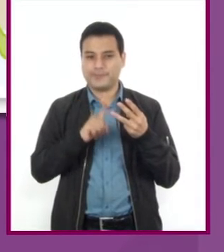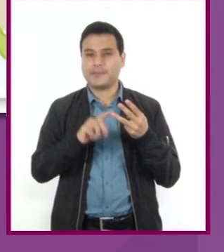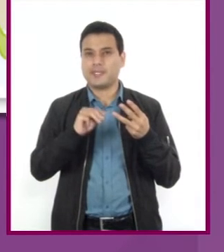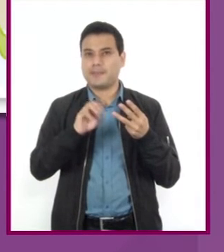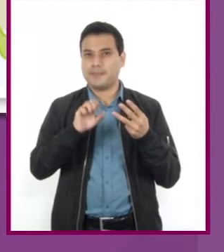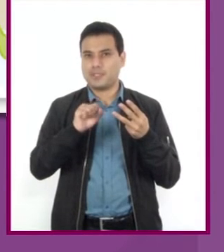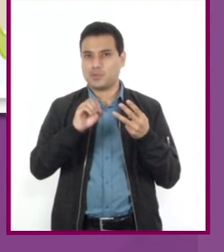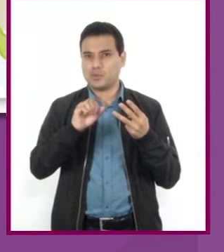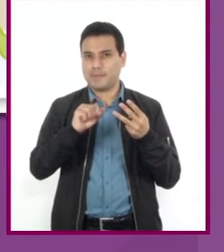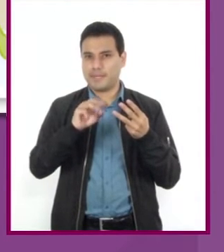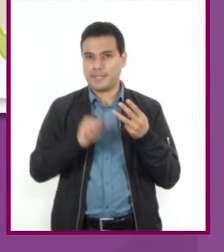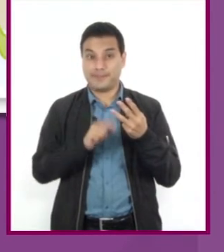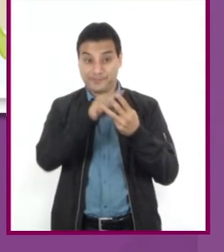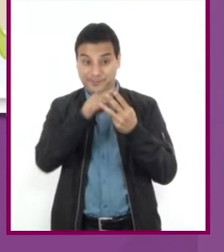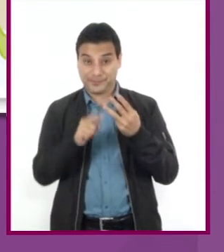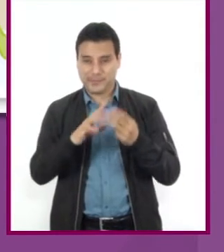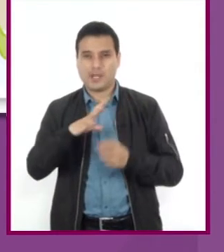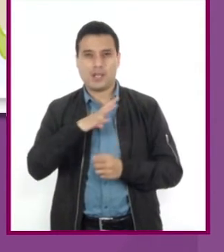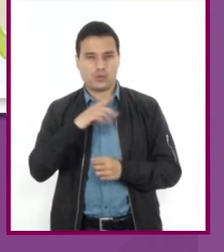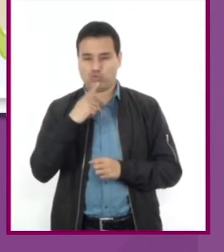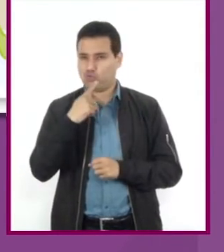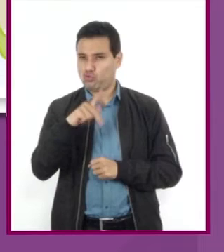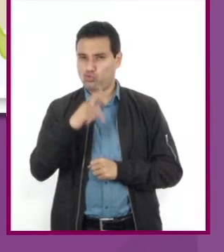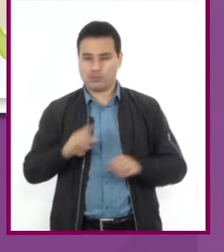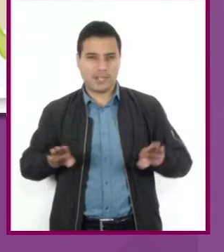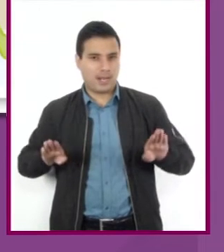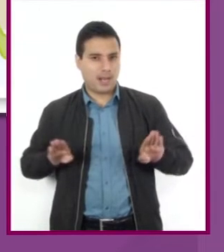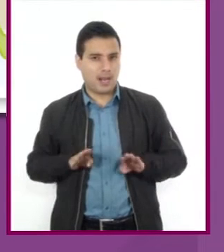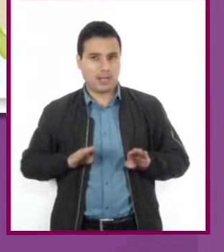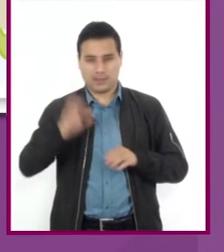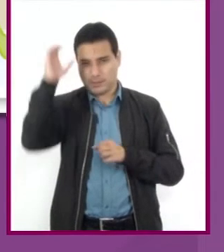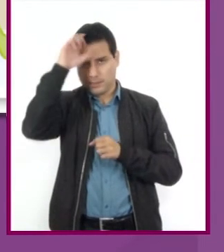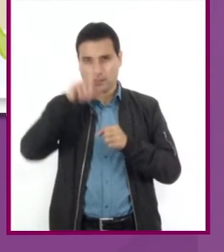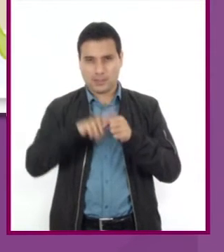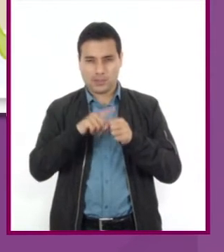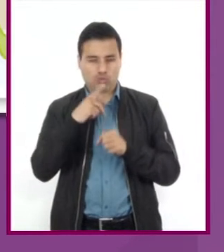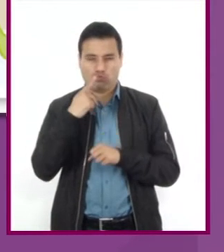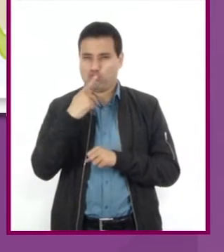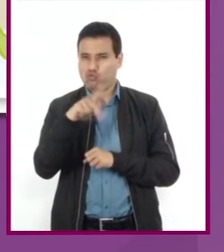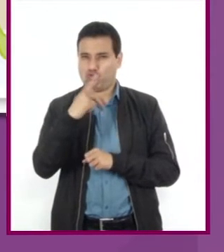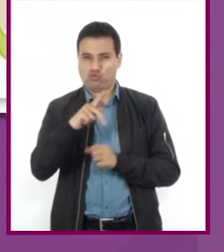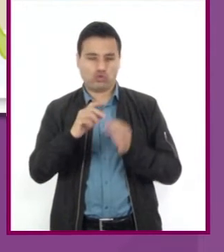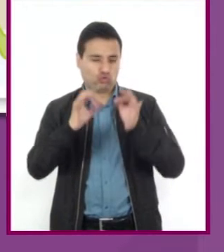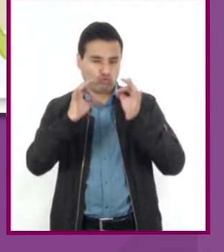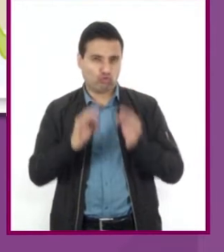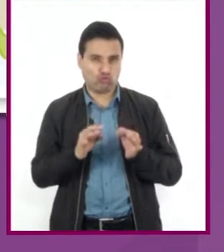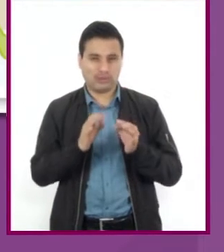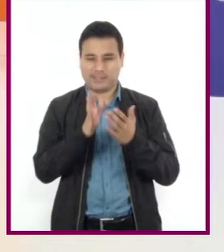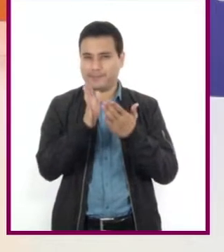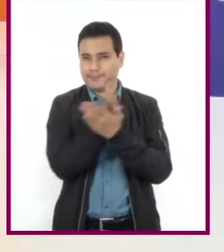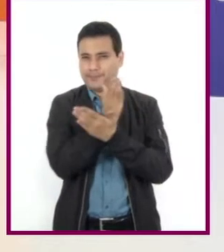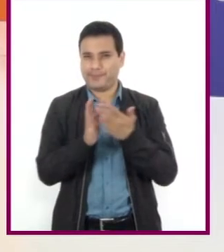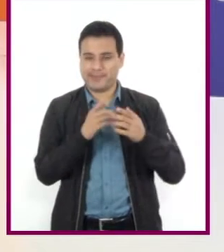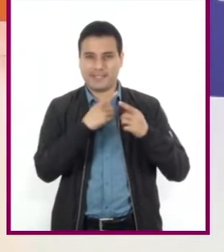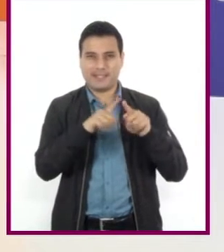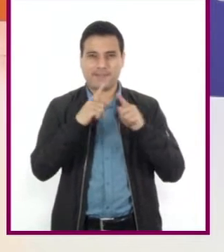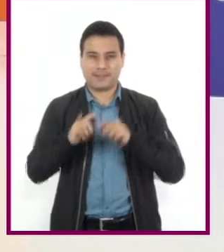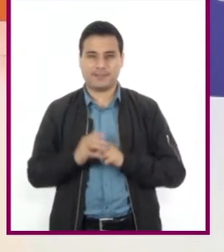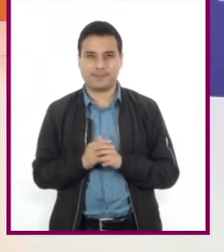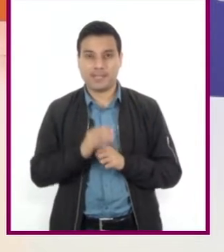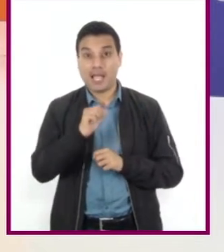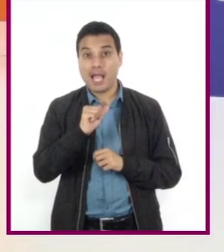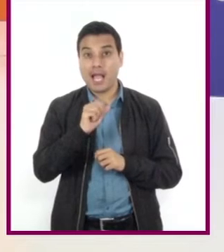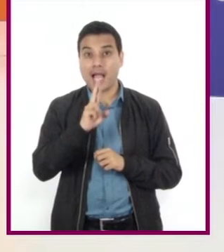región determinaron el tipo de rasgos culturales de los pueblos que se establecieron en ellas. Árido